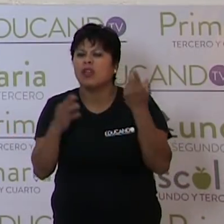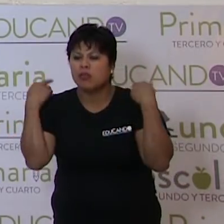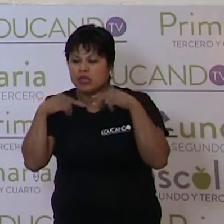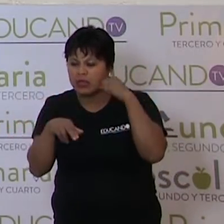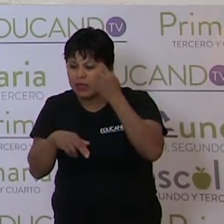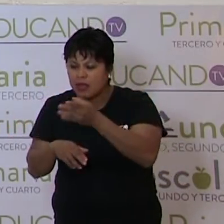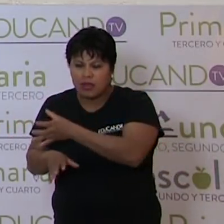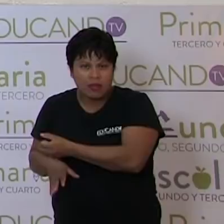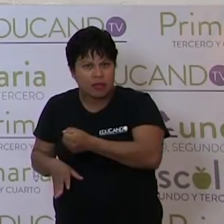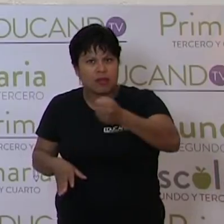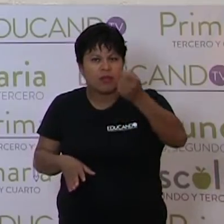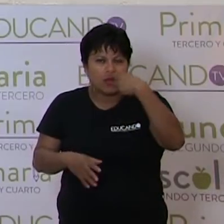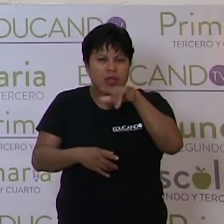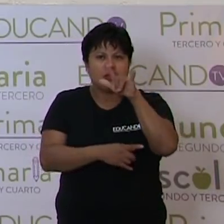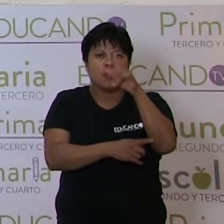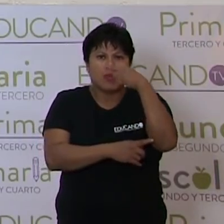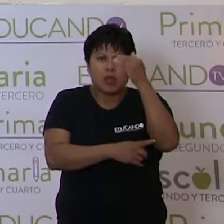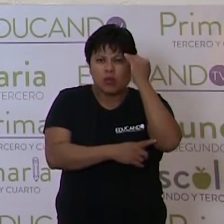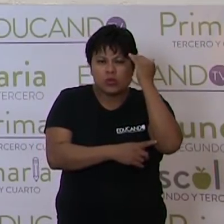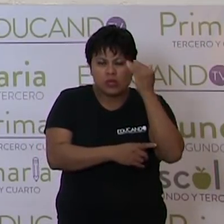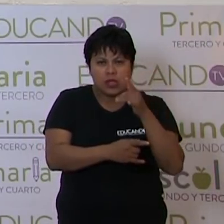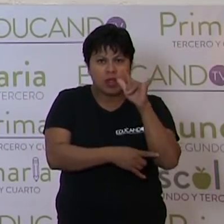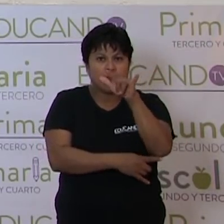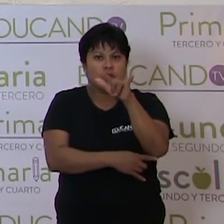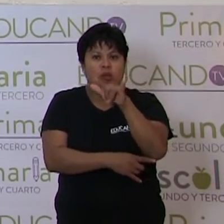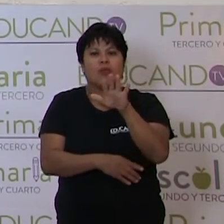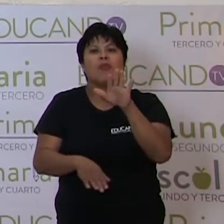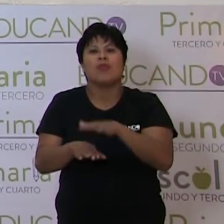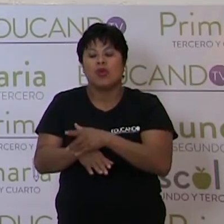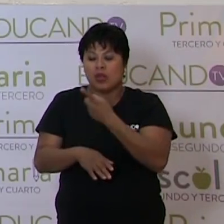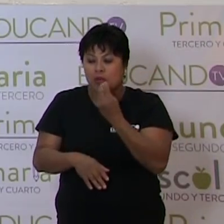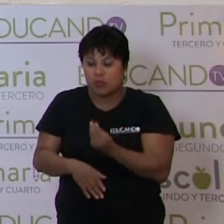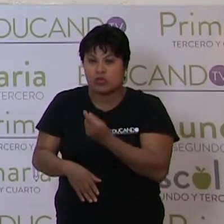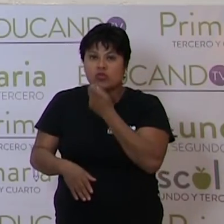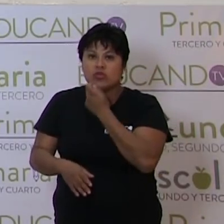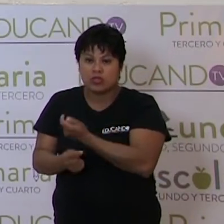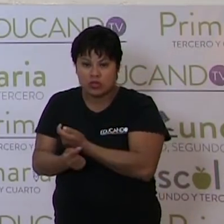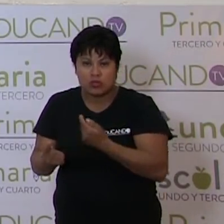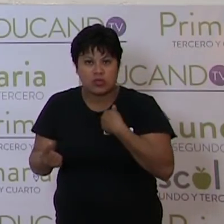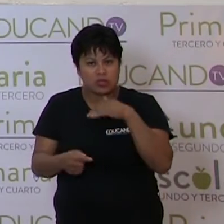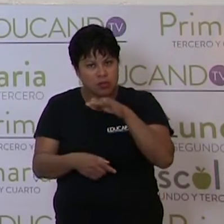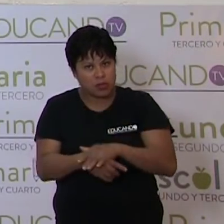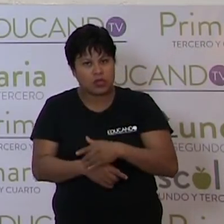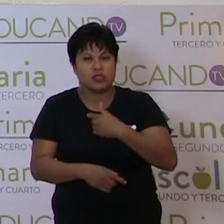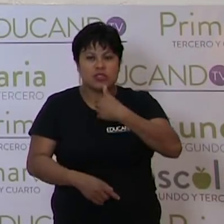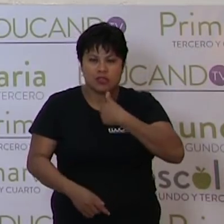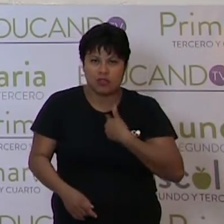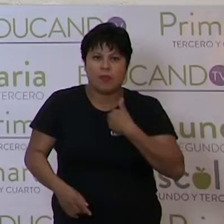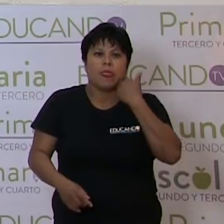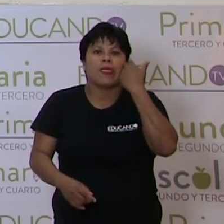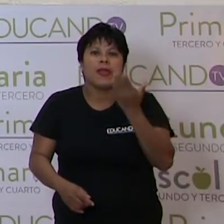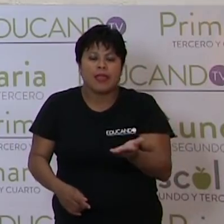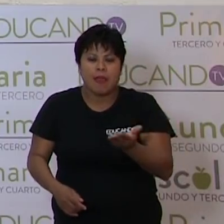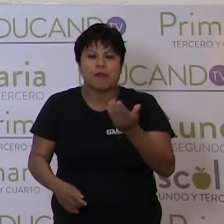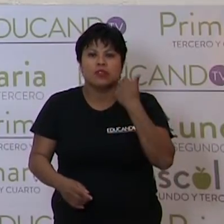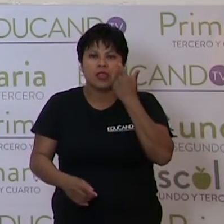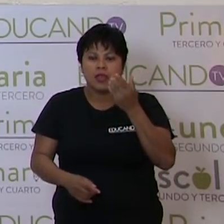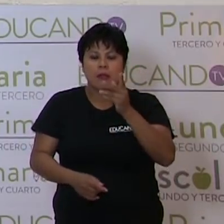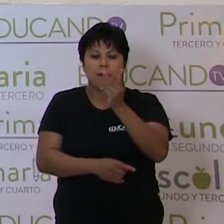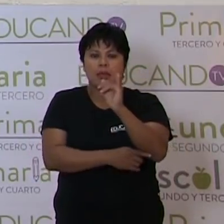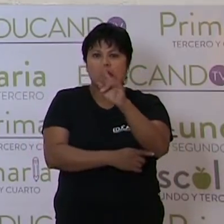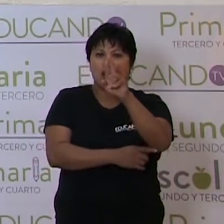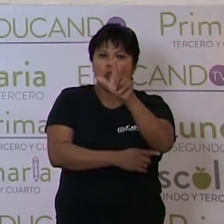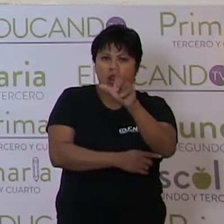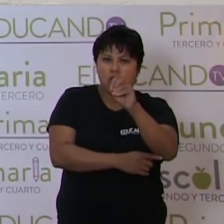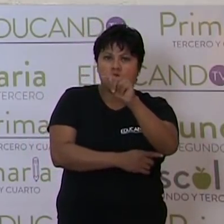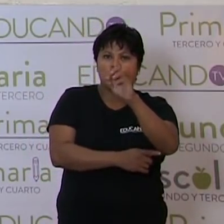decidió llevarlos a conocer los aviones? Porque muchos de mis amigos y yo, dice, queríamos ser pilotos